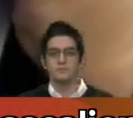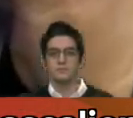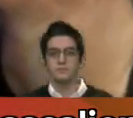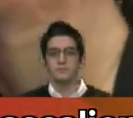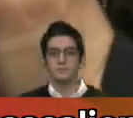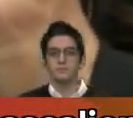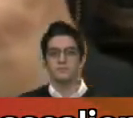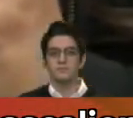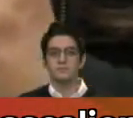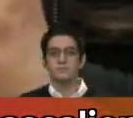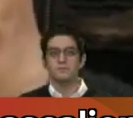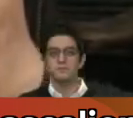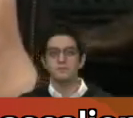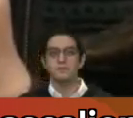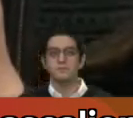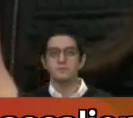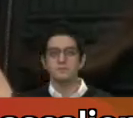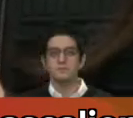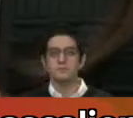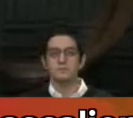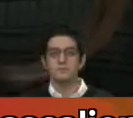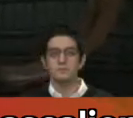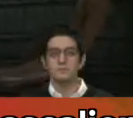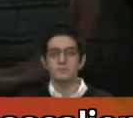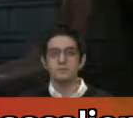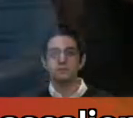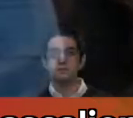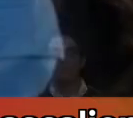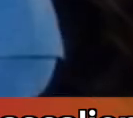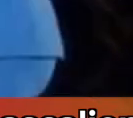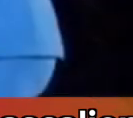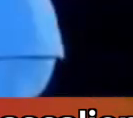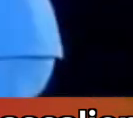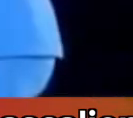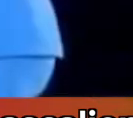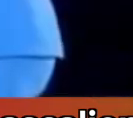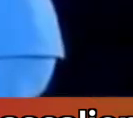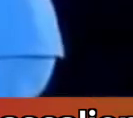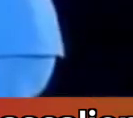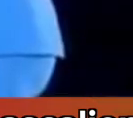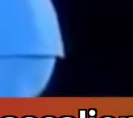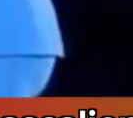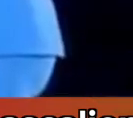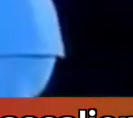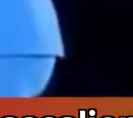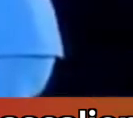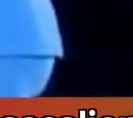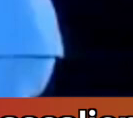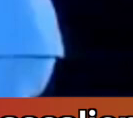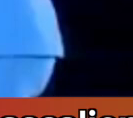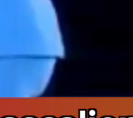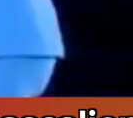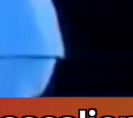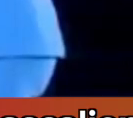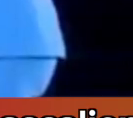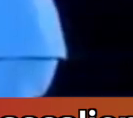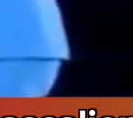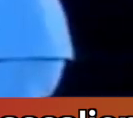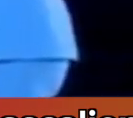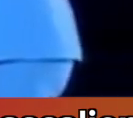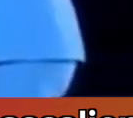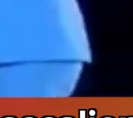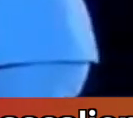Rincón de Romos, Pabellón de Arteaga, Jesús María y Calvillo, al haberse dividido el territorio estatal para este